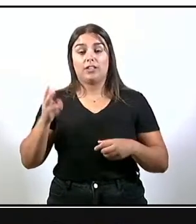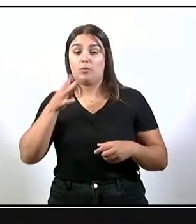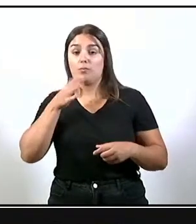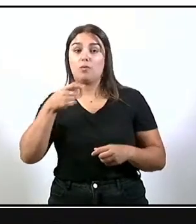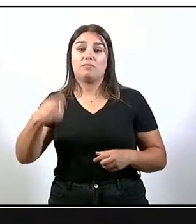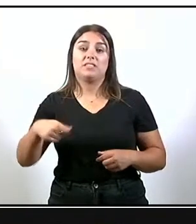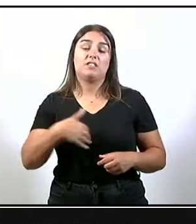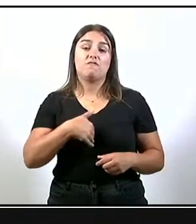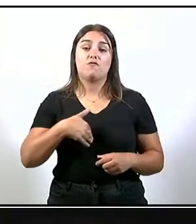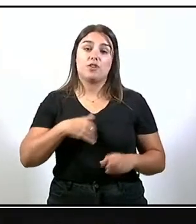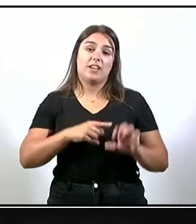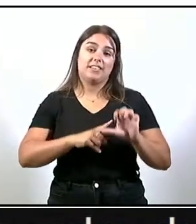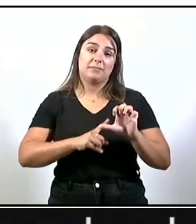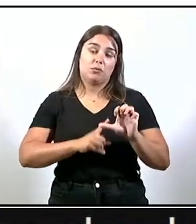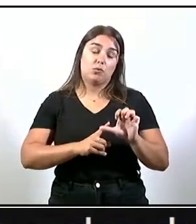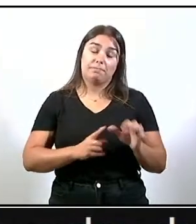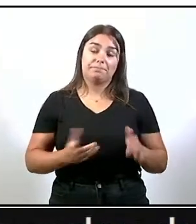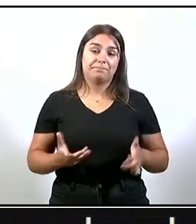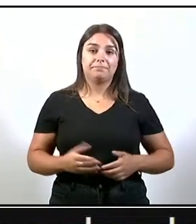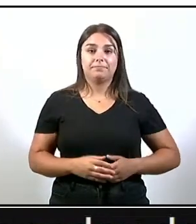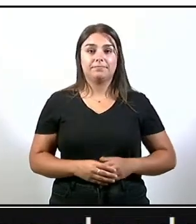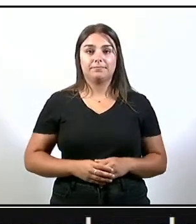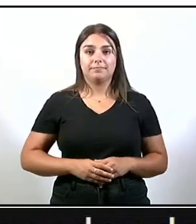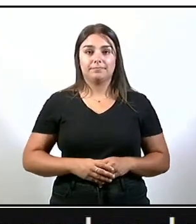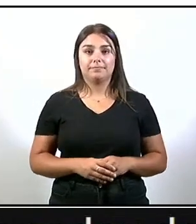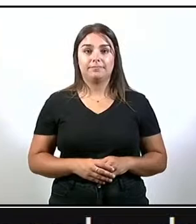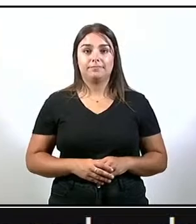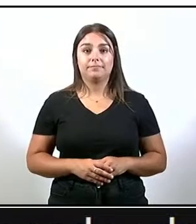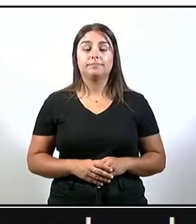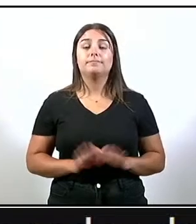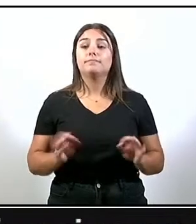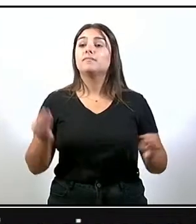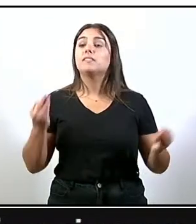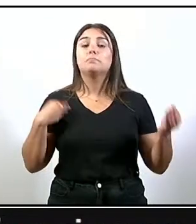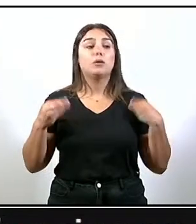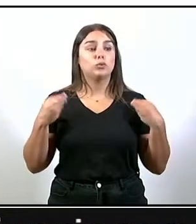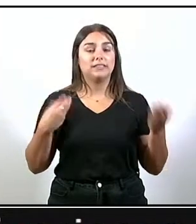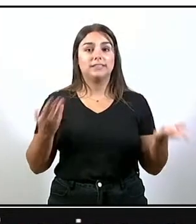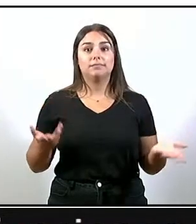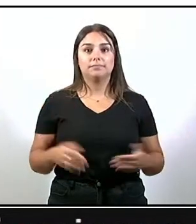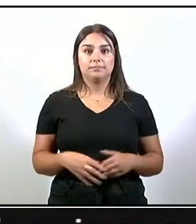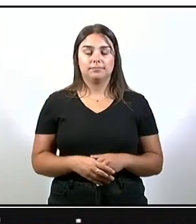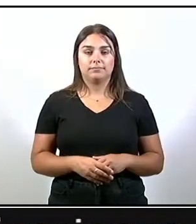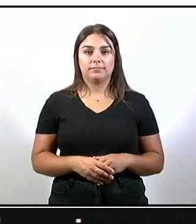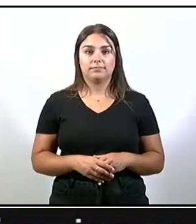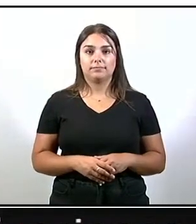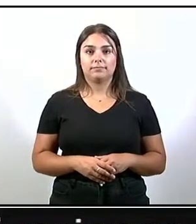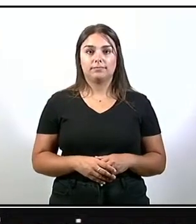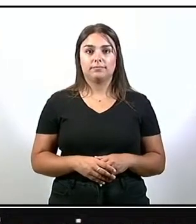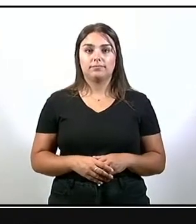presidente en funciones en estos momentos de la Junta de Extremadura. Palabras, preguntas.